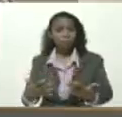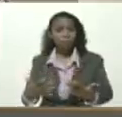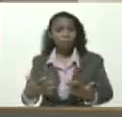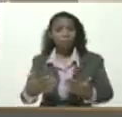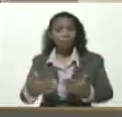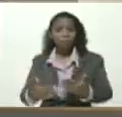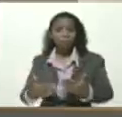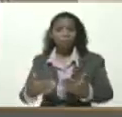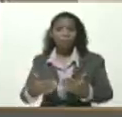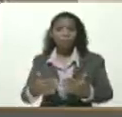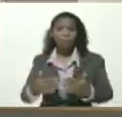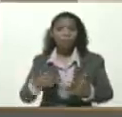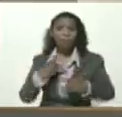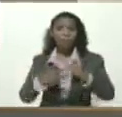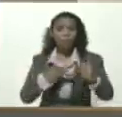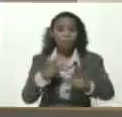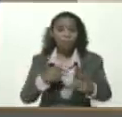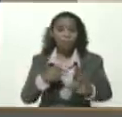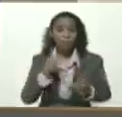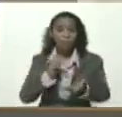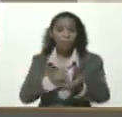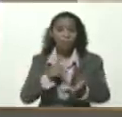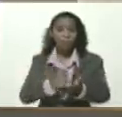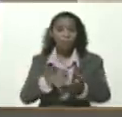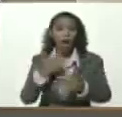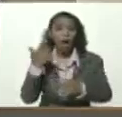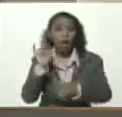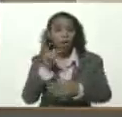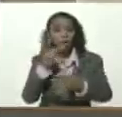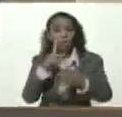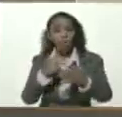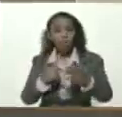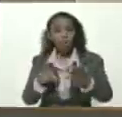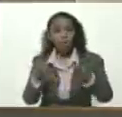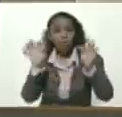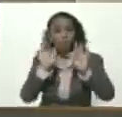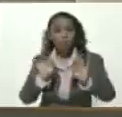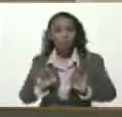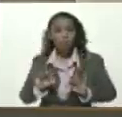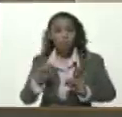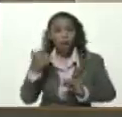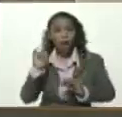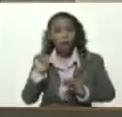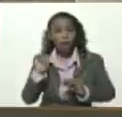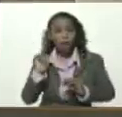del proceso de postulaciones, que tiene varias fases, que incluye